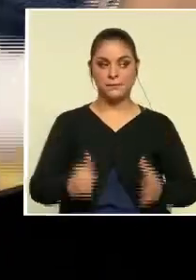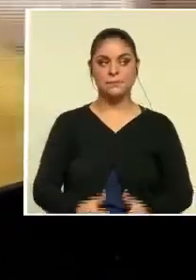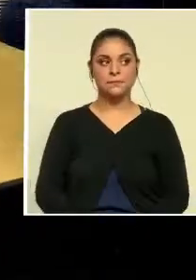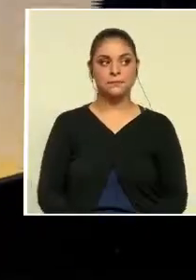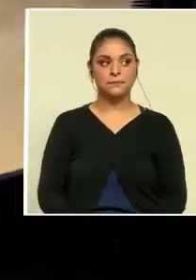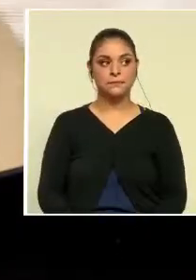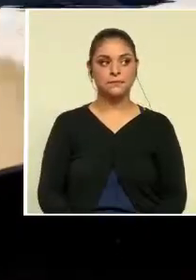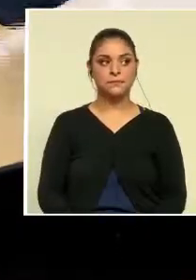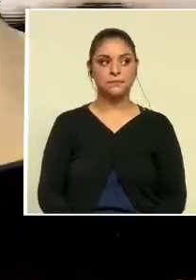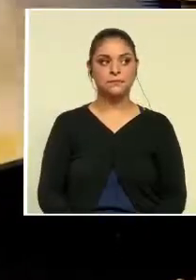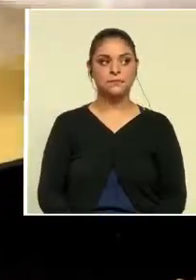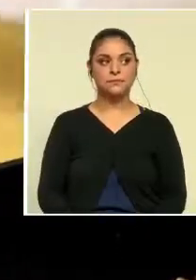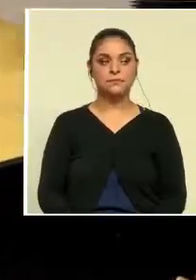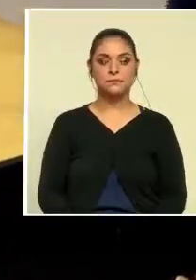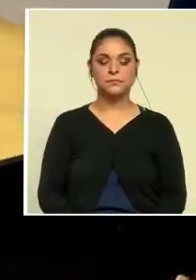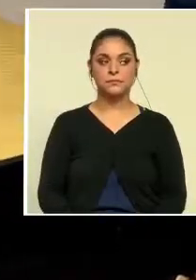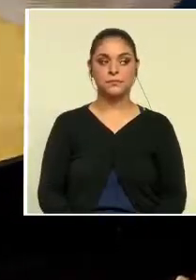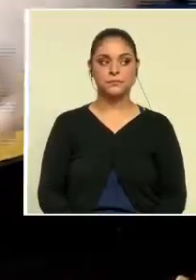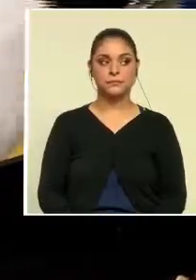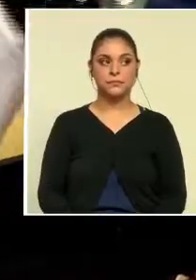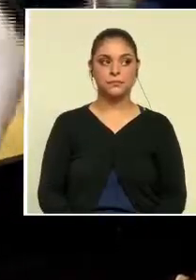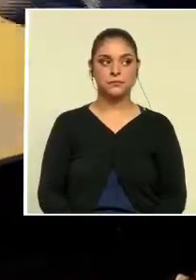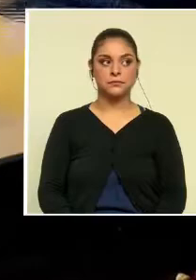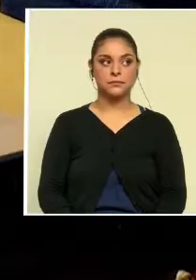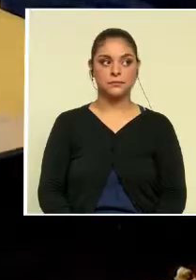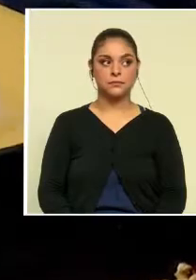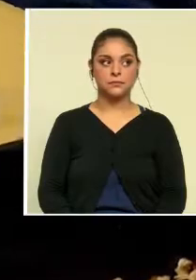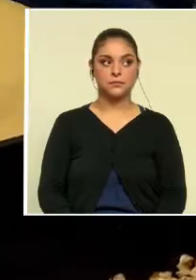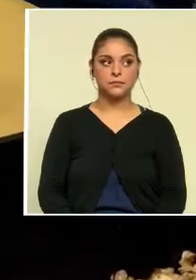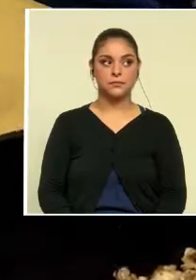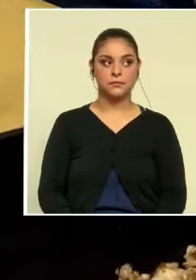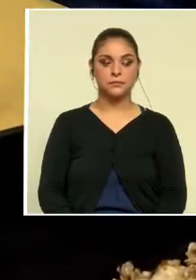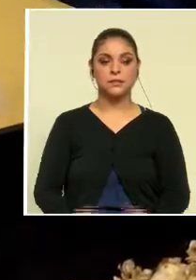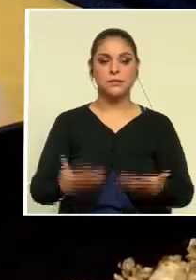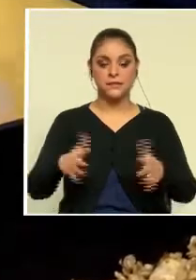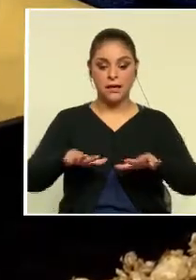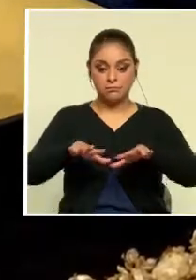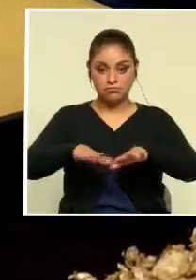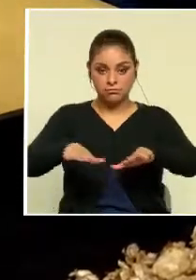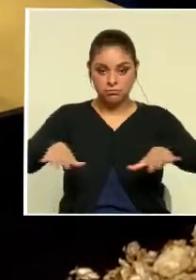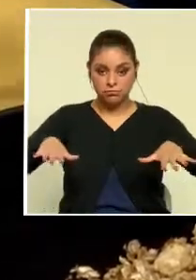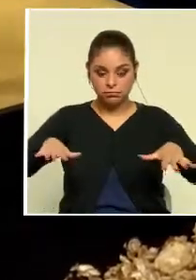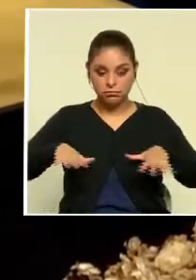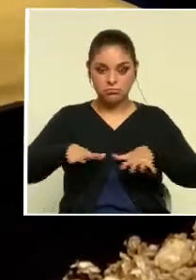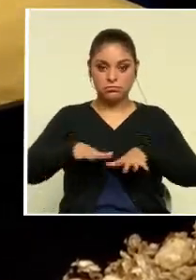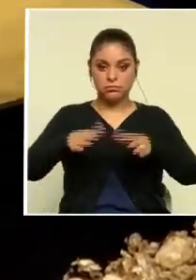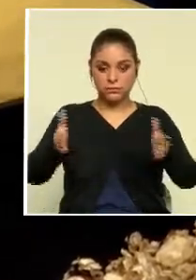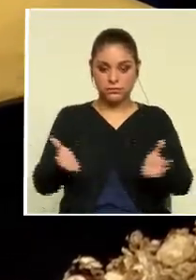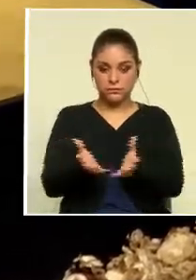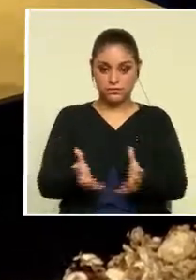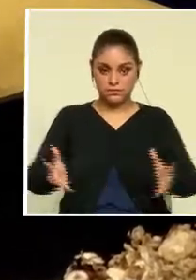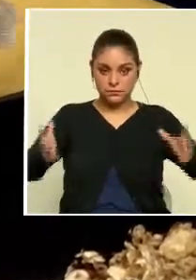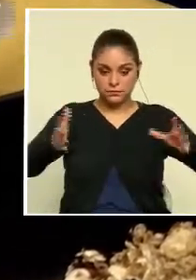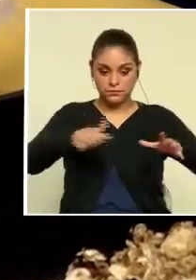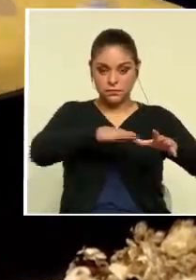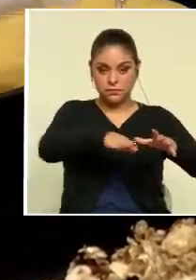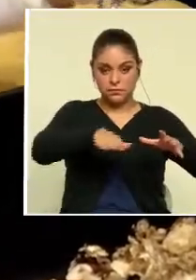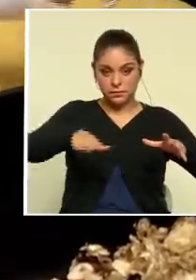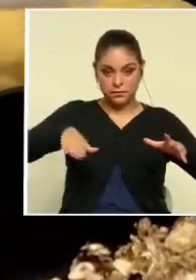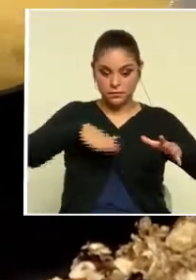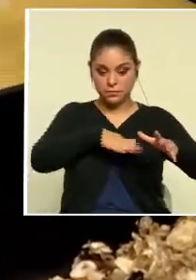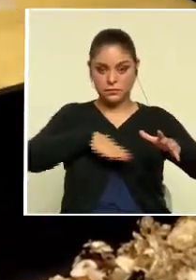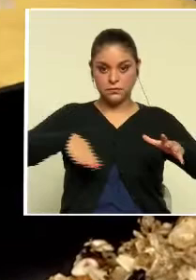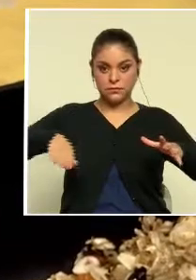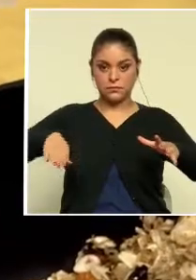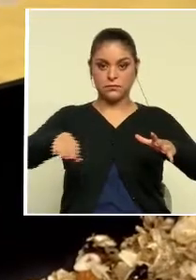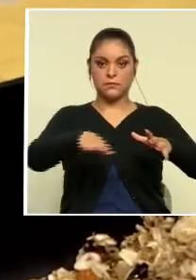creo que este es el out porque aquí no veo y lo colocamos en el fondo en el fondo del recipiente